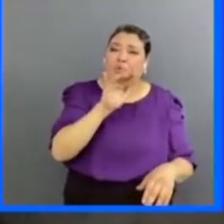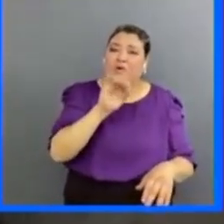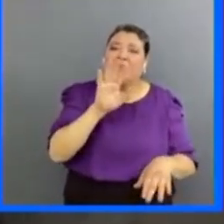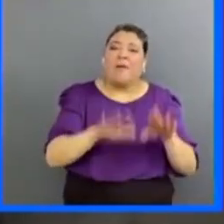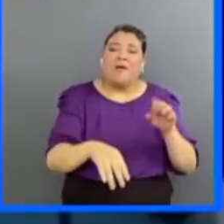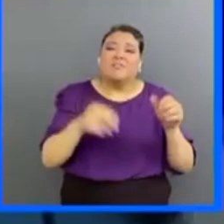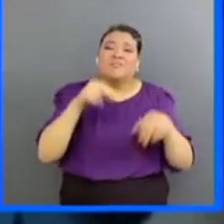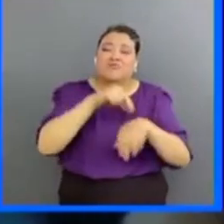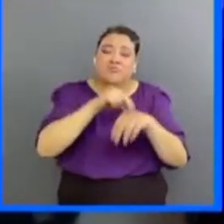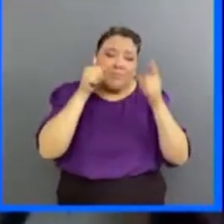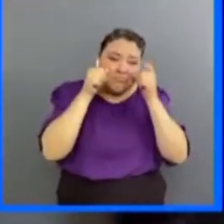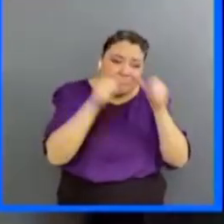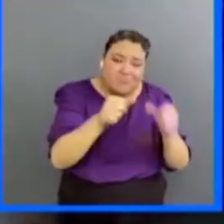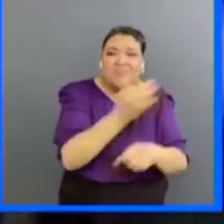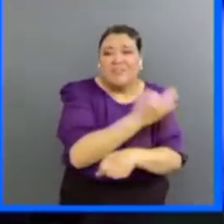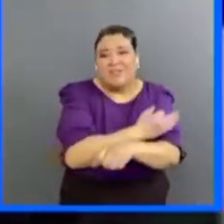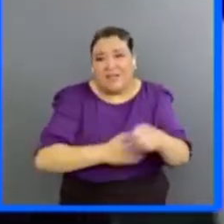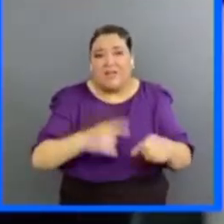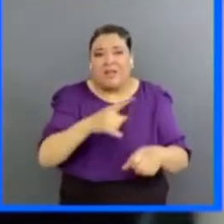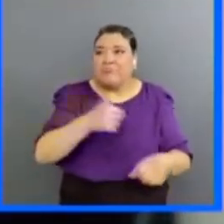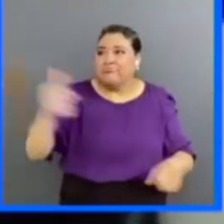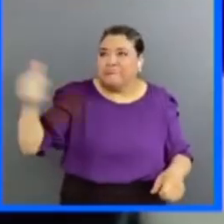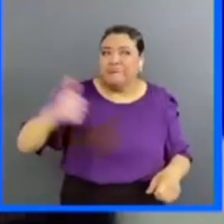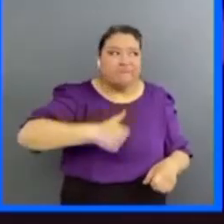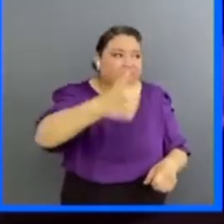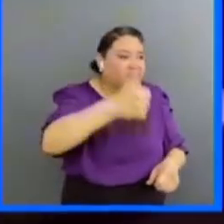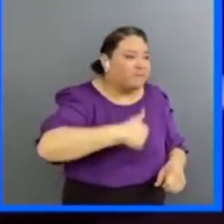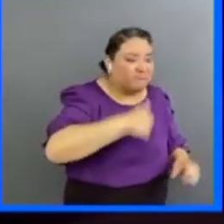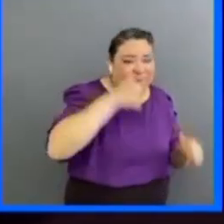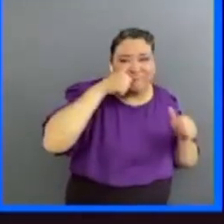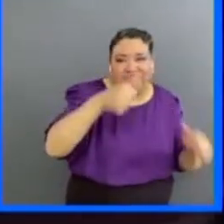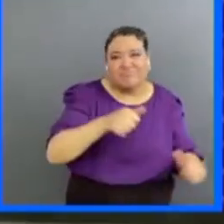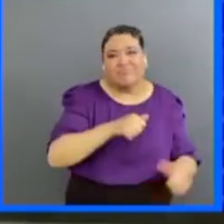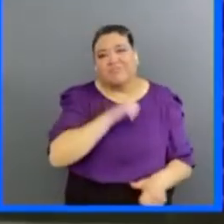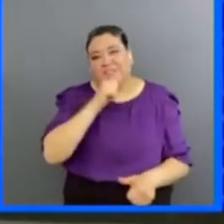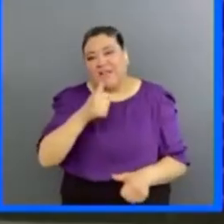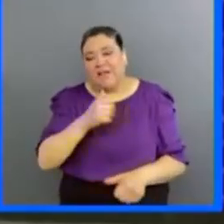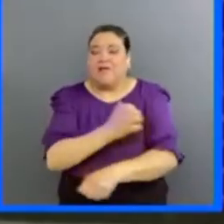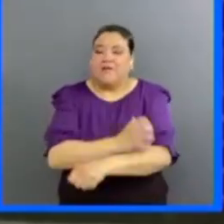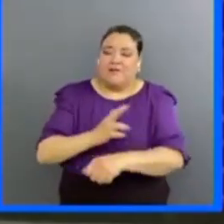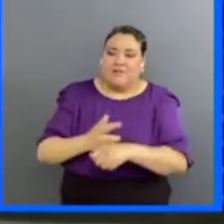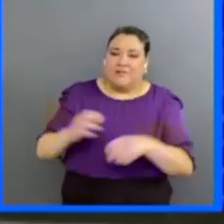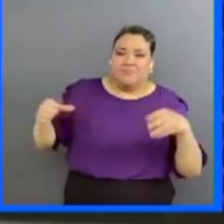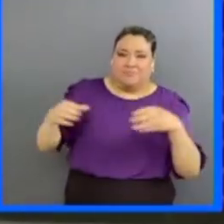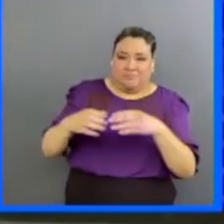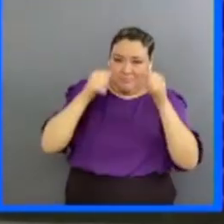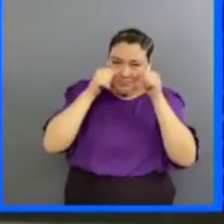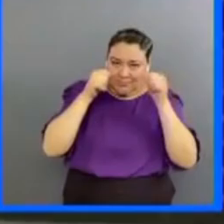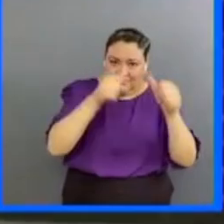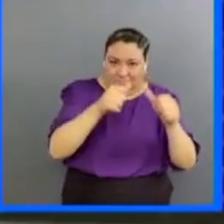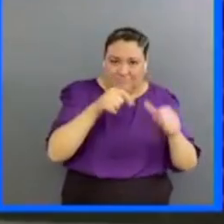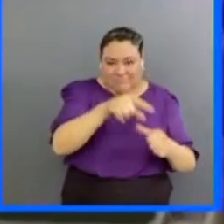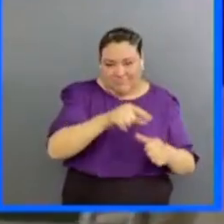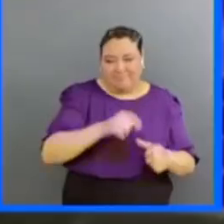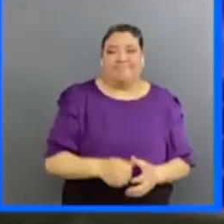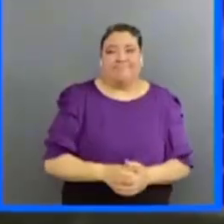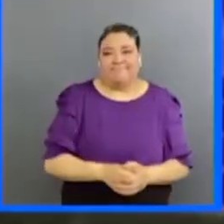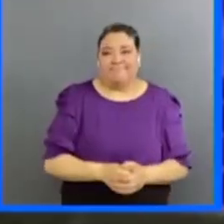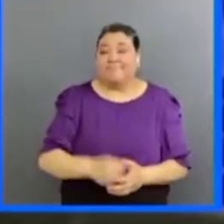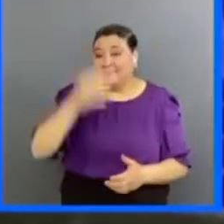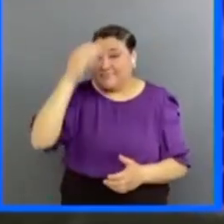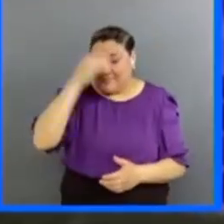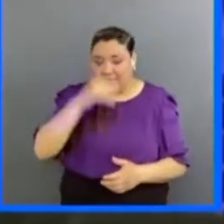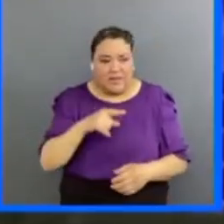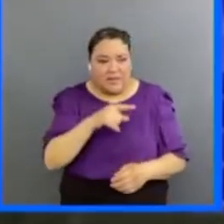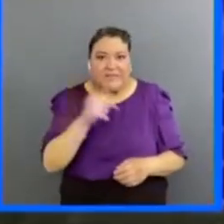y la movilidad constante, dijo Enrique Reyes, coordinador estatal del programa de microbacteriosis. La detección temprana es